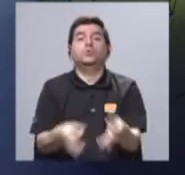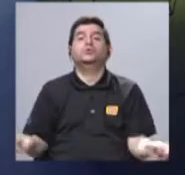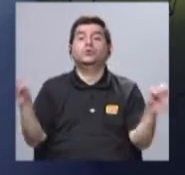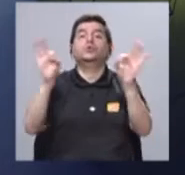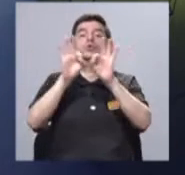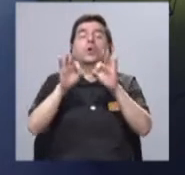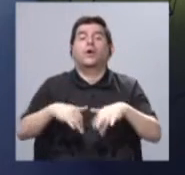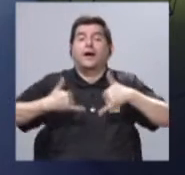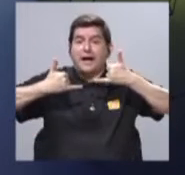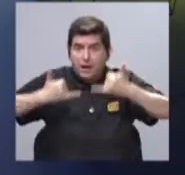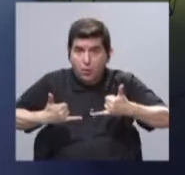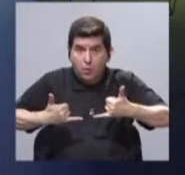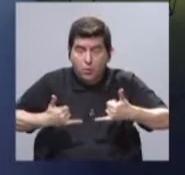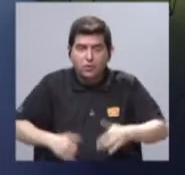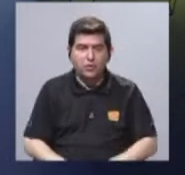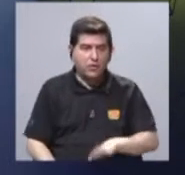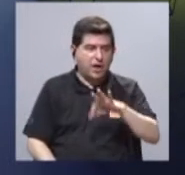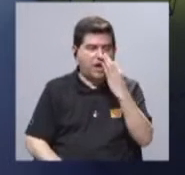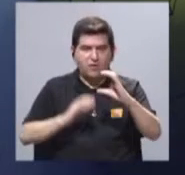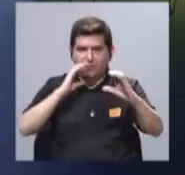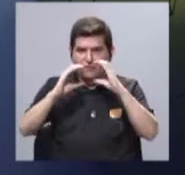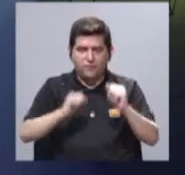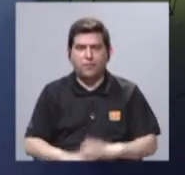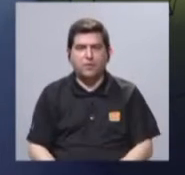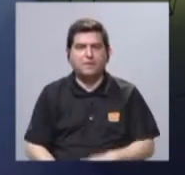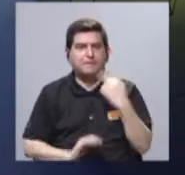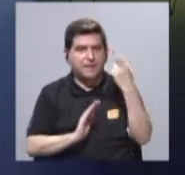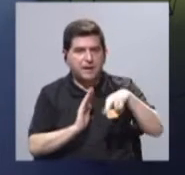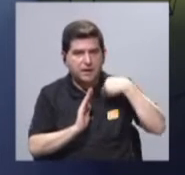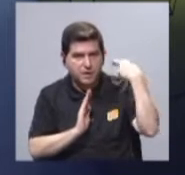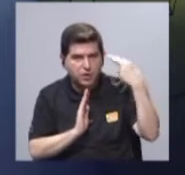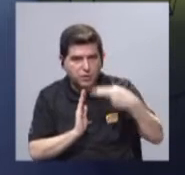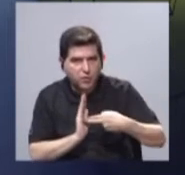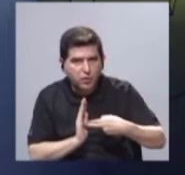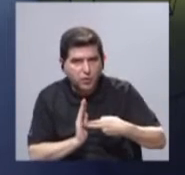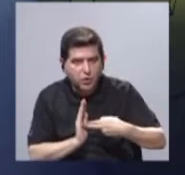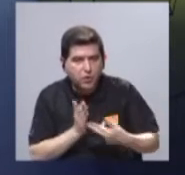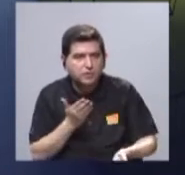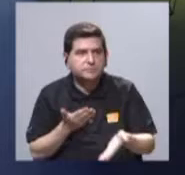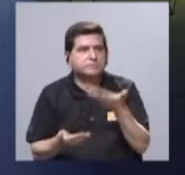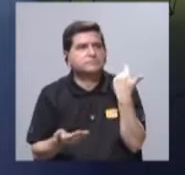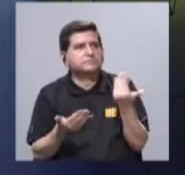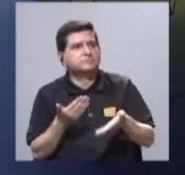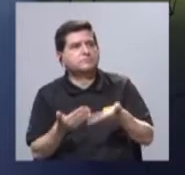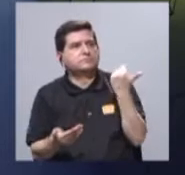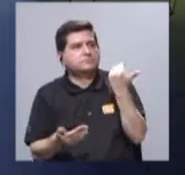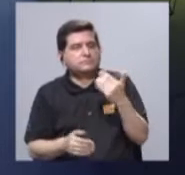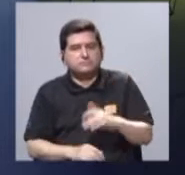incluso en este momento los medios de comunicación anjuan papel casi